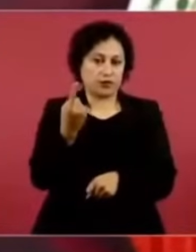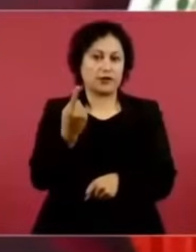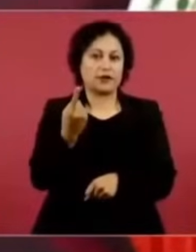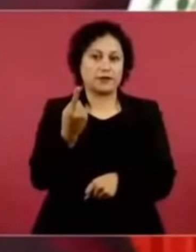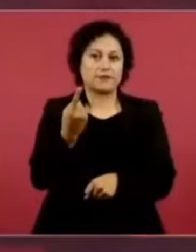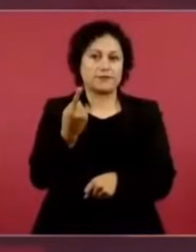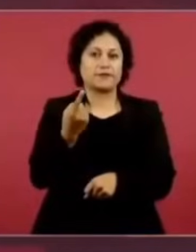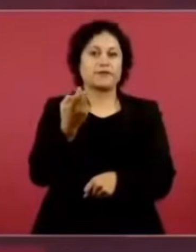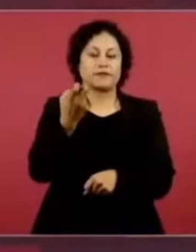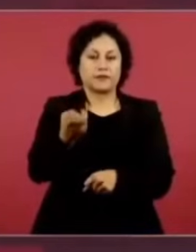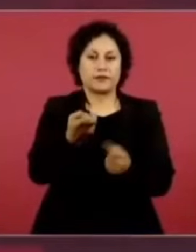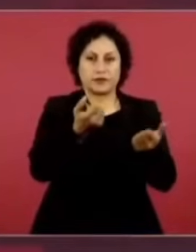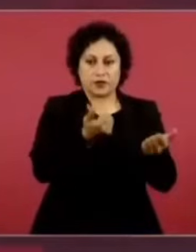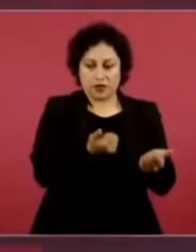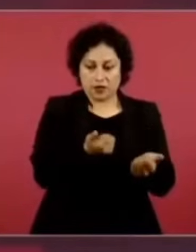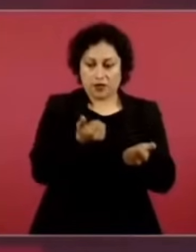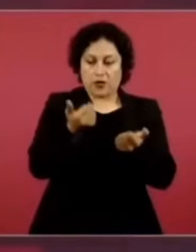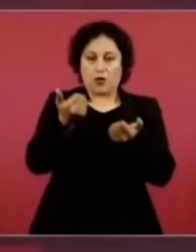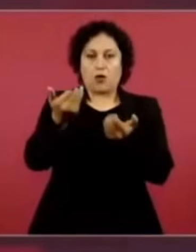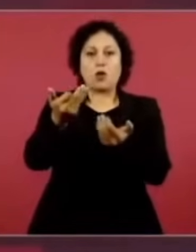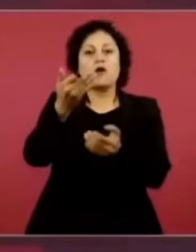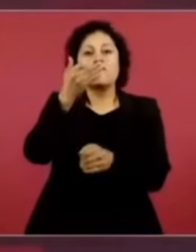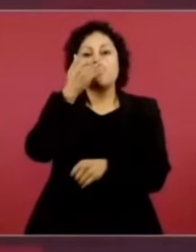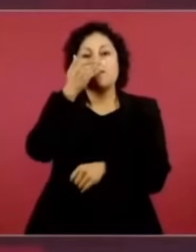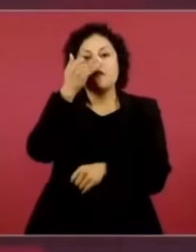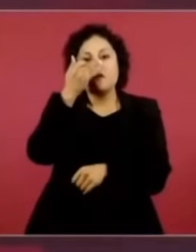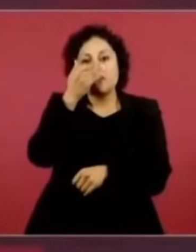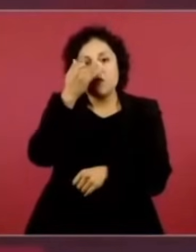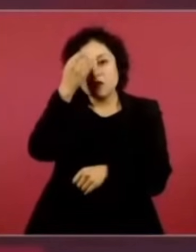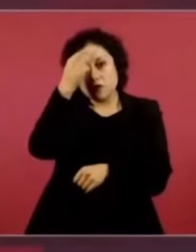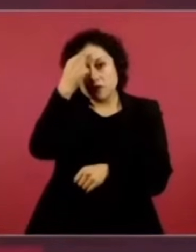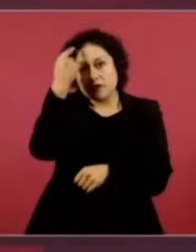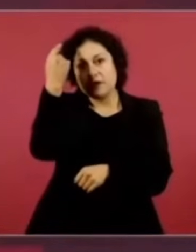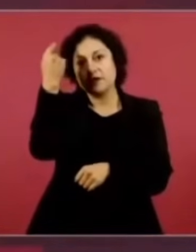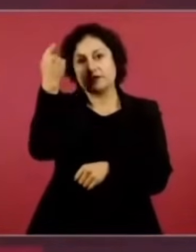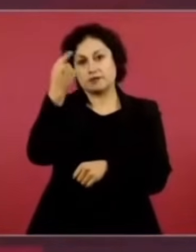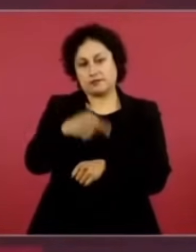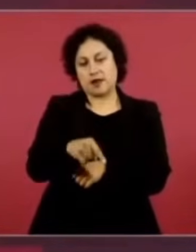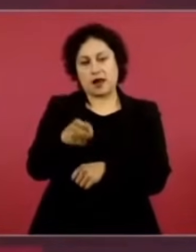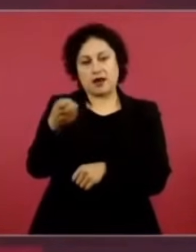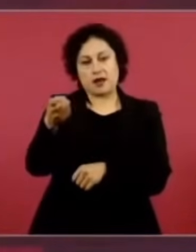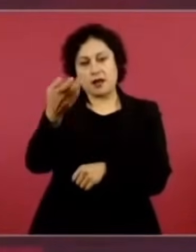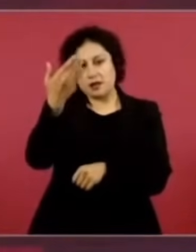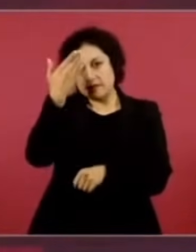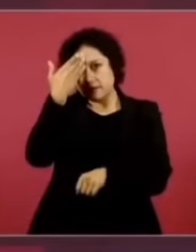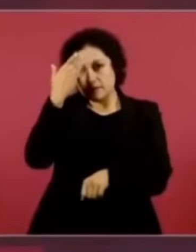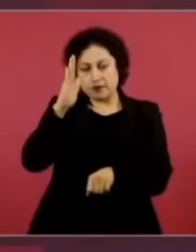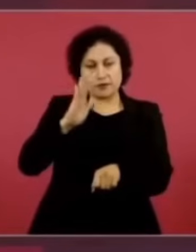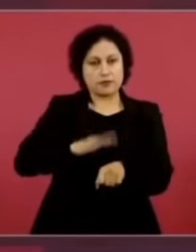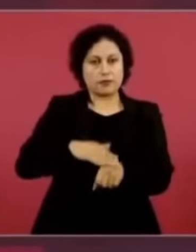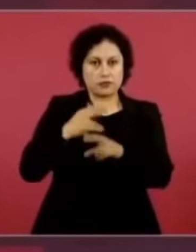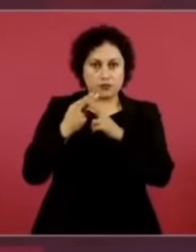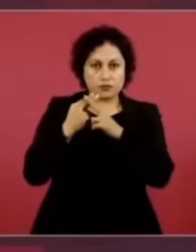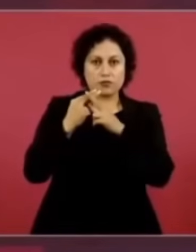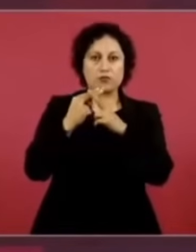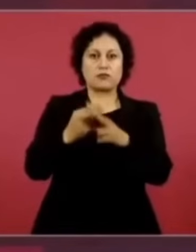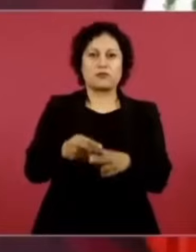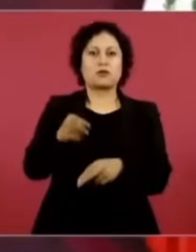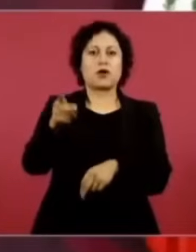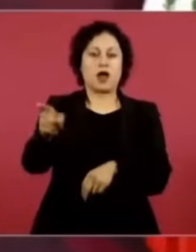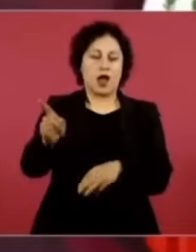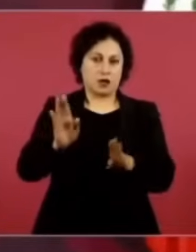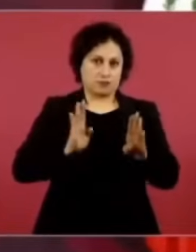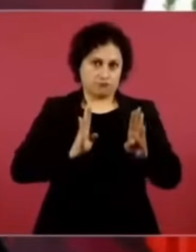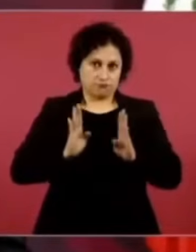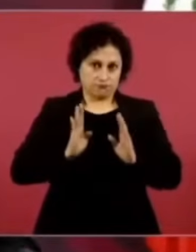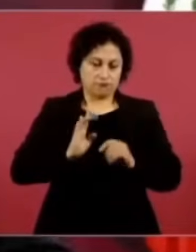floral, también con motivo del aniversario de la Armada,